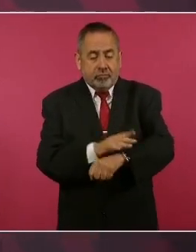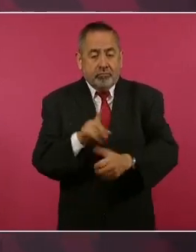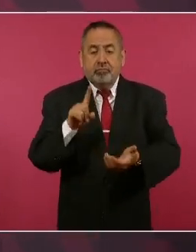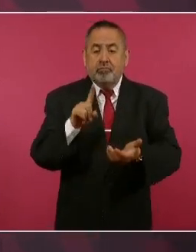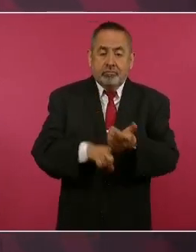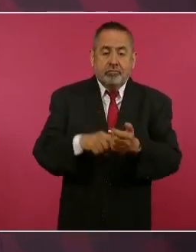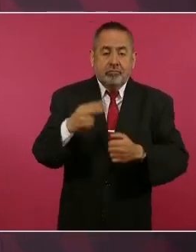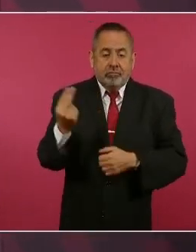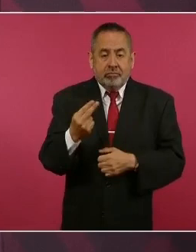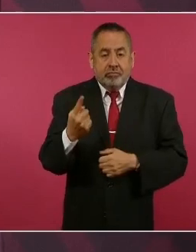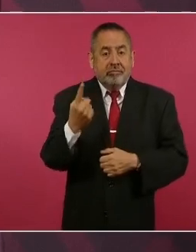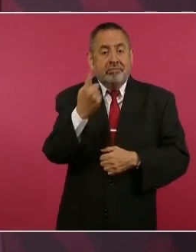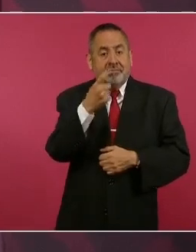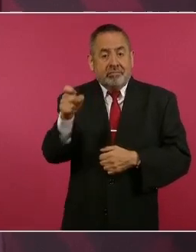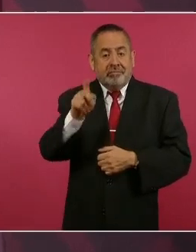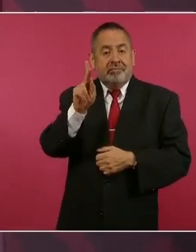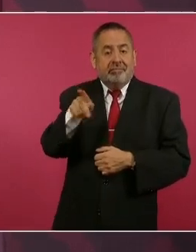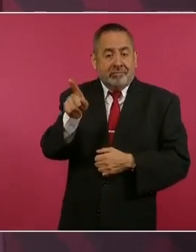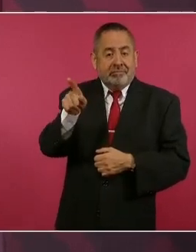requiere hasta 100 kilos.